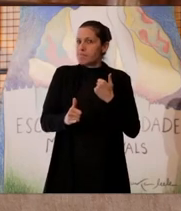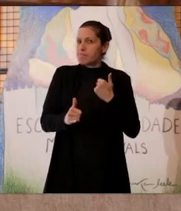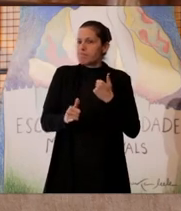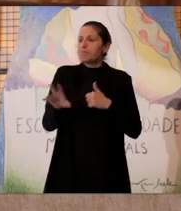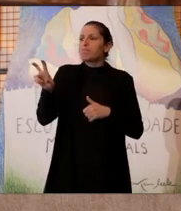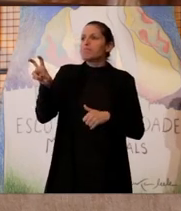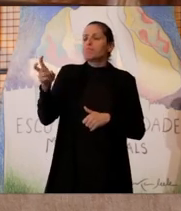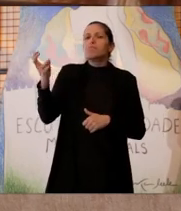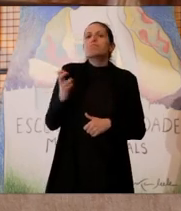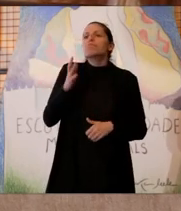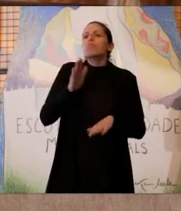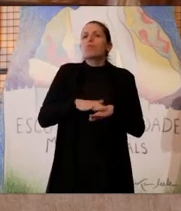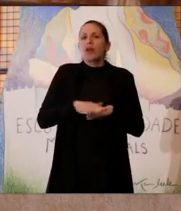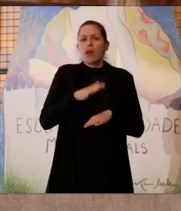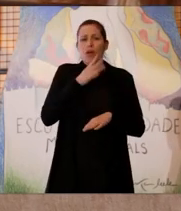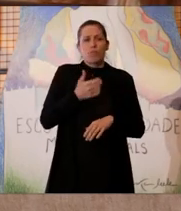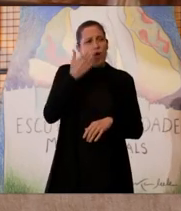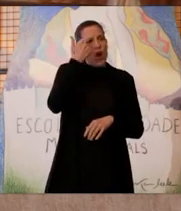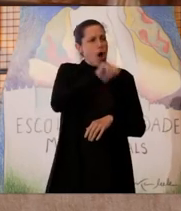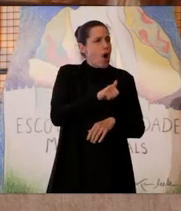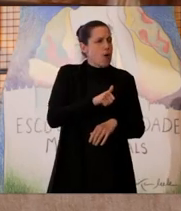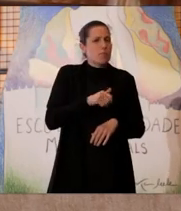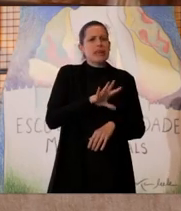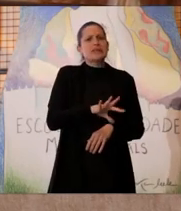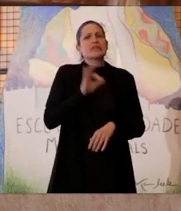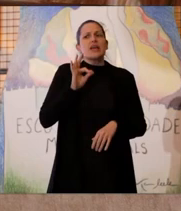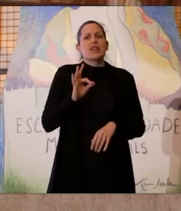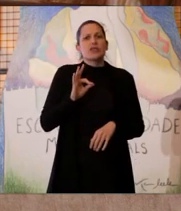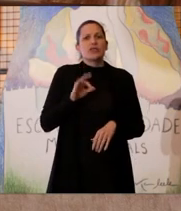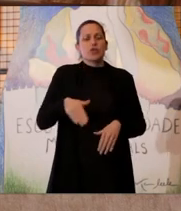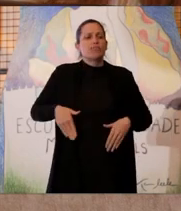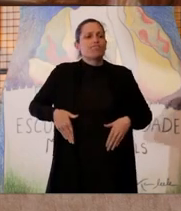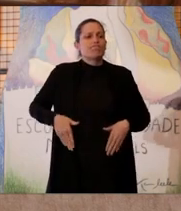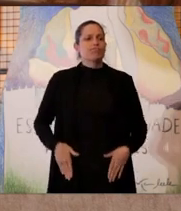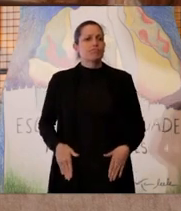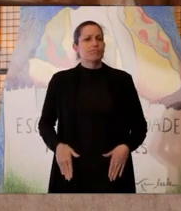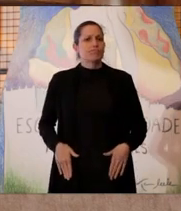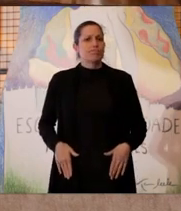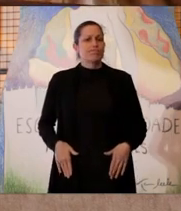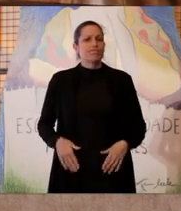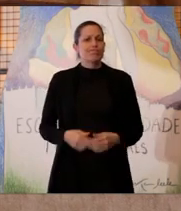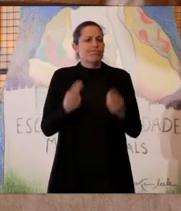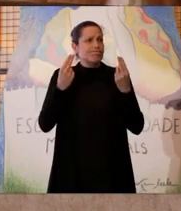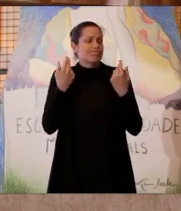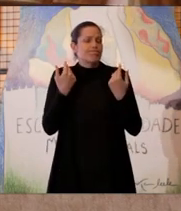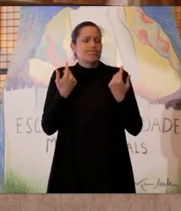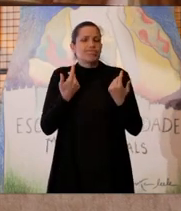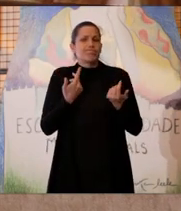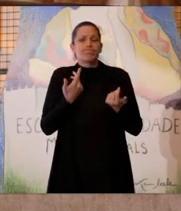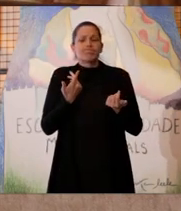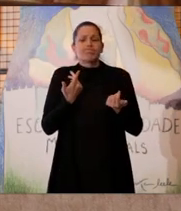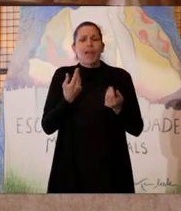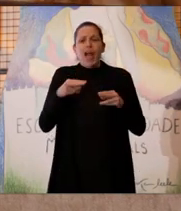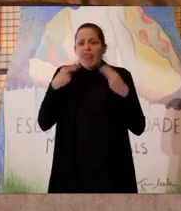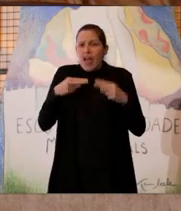una huelga de brazos caídos cuando hay que hacer la cama o cuando hay que preparar la cena para los críos y para